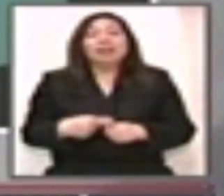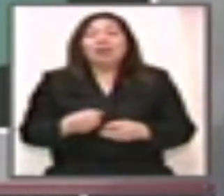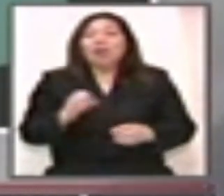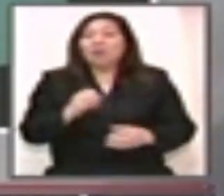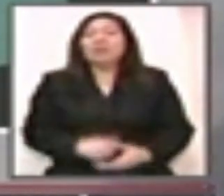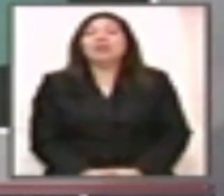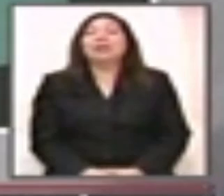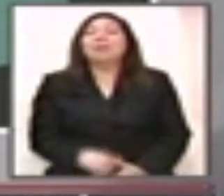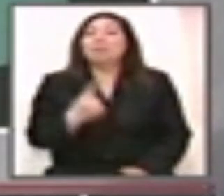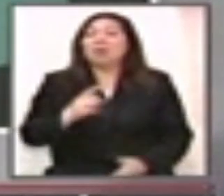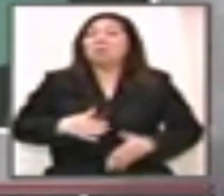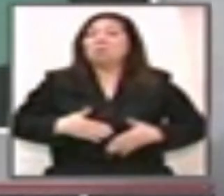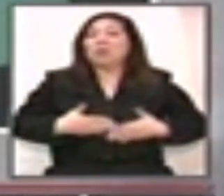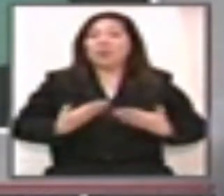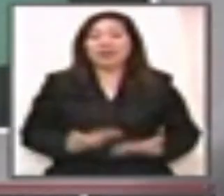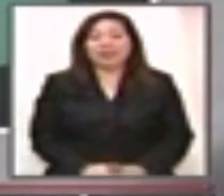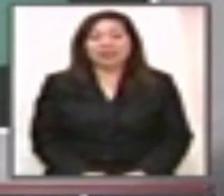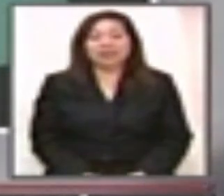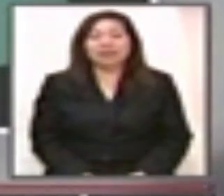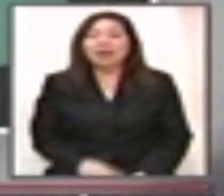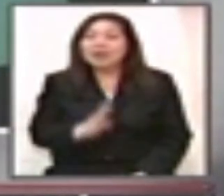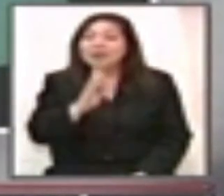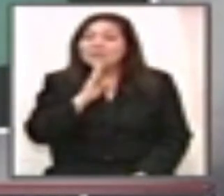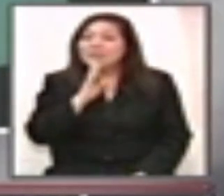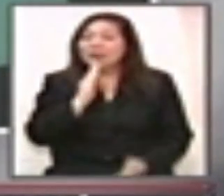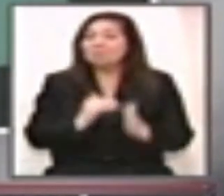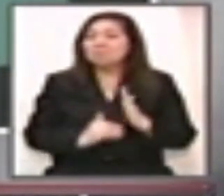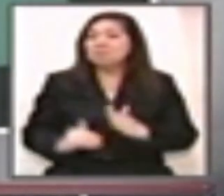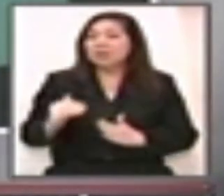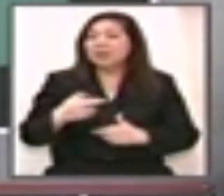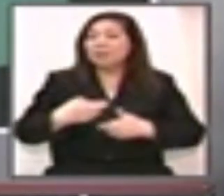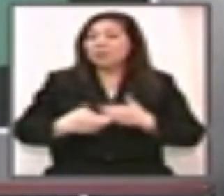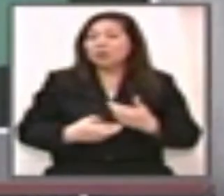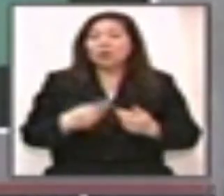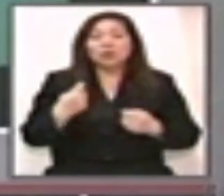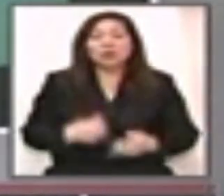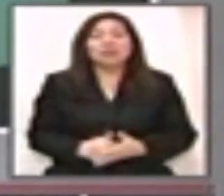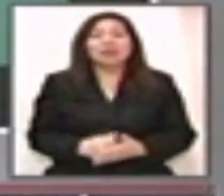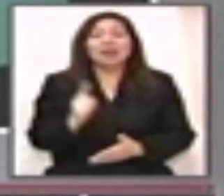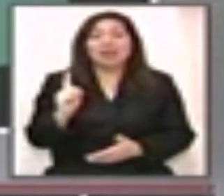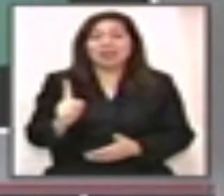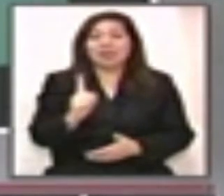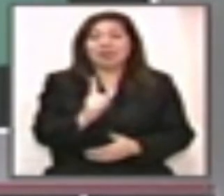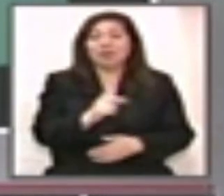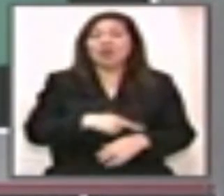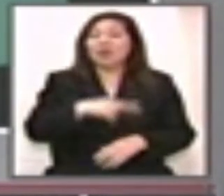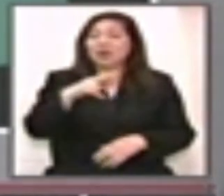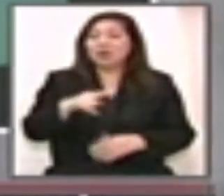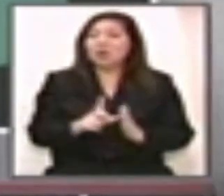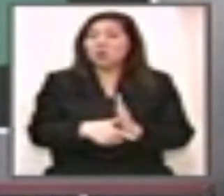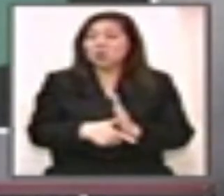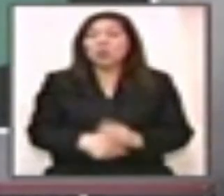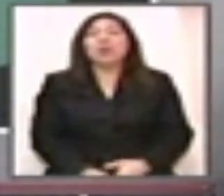oferta para poder fomentar mayores productos turísticos en cada una de las regiones. Y